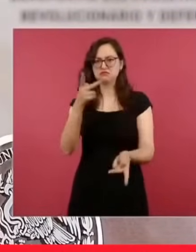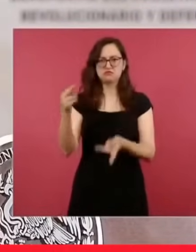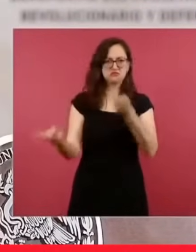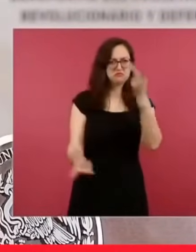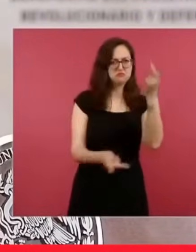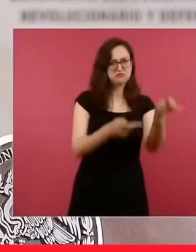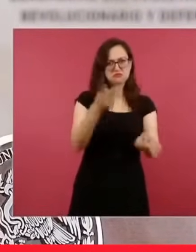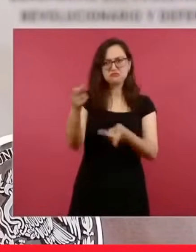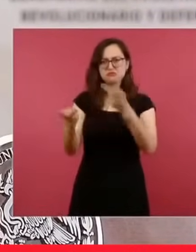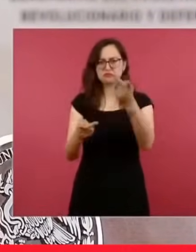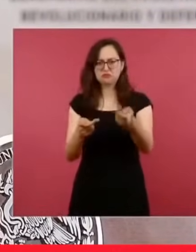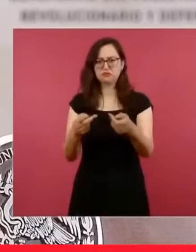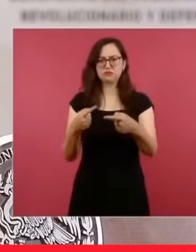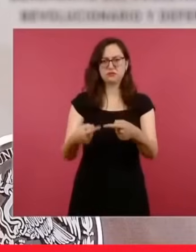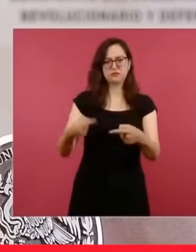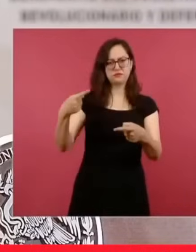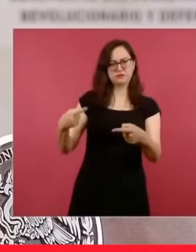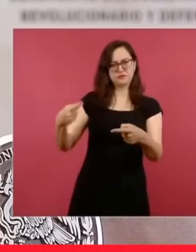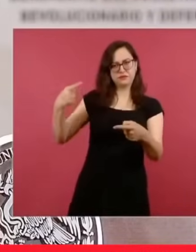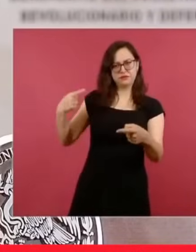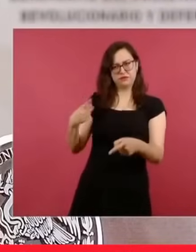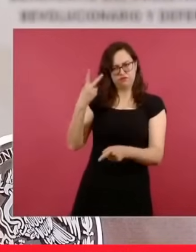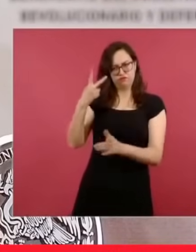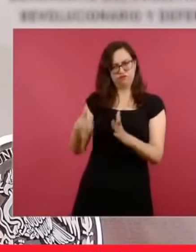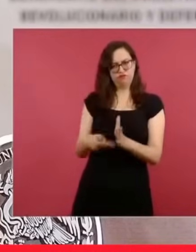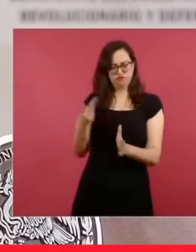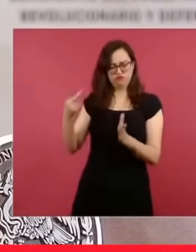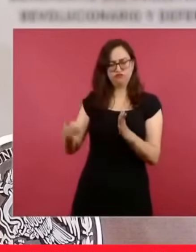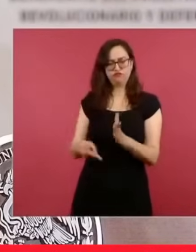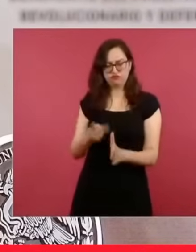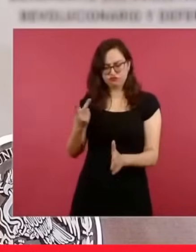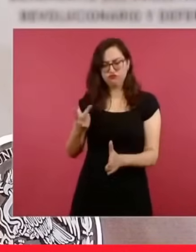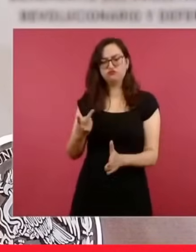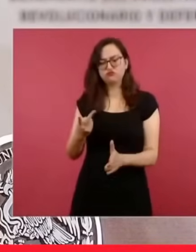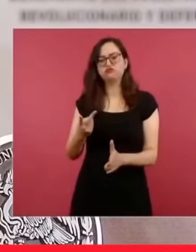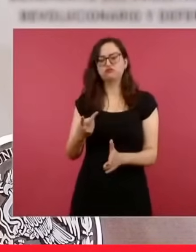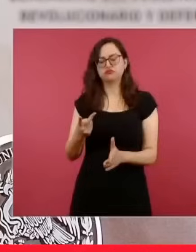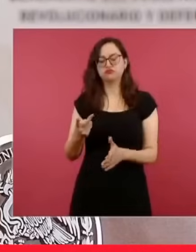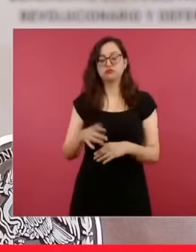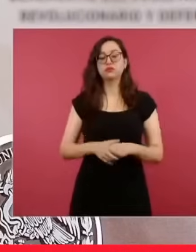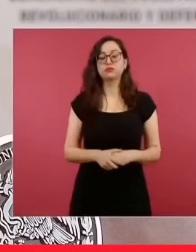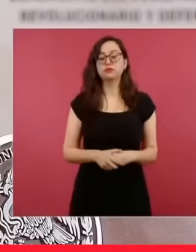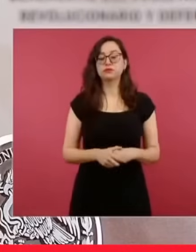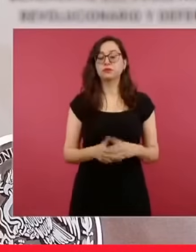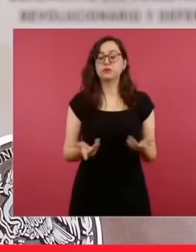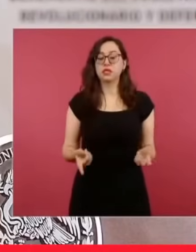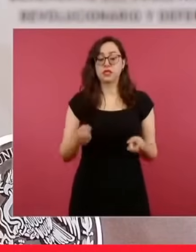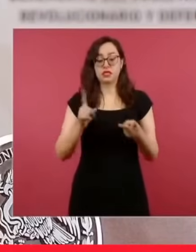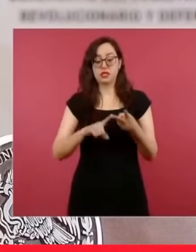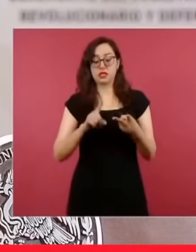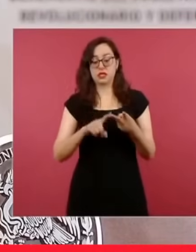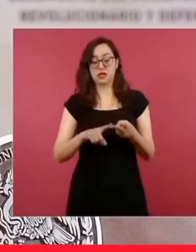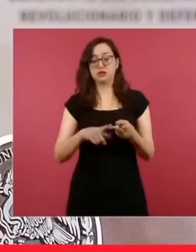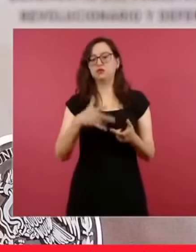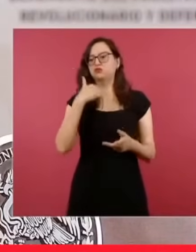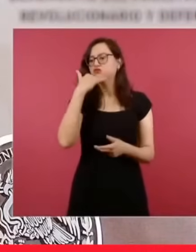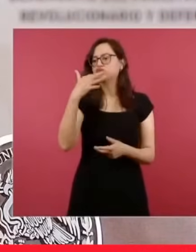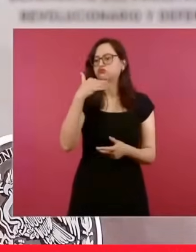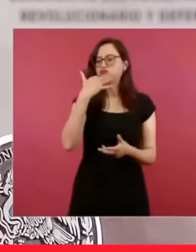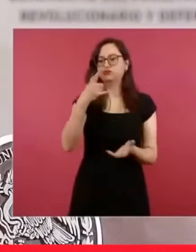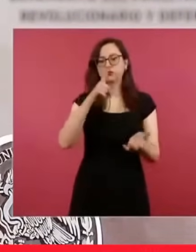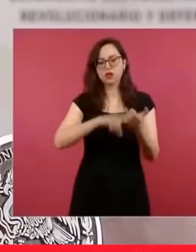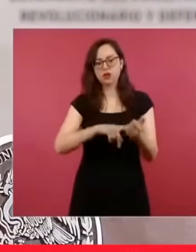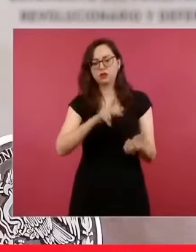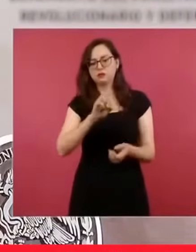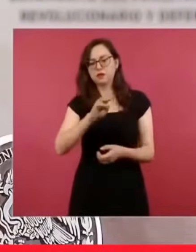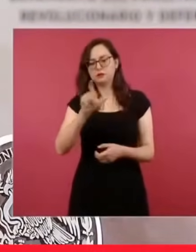y otro anterior de un reportero, y que habláramos también de cómo estamos combatiendo la corrupción en Petróleos Mexicanos